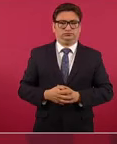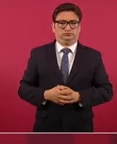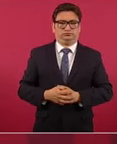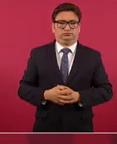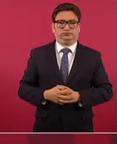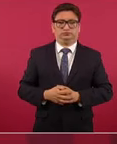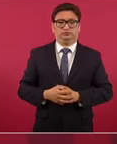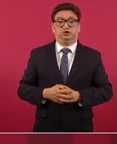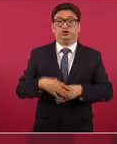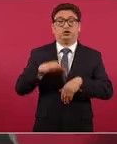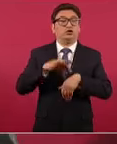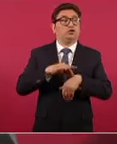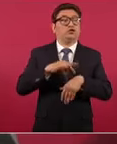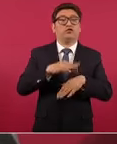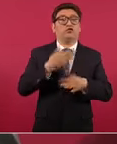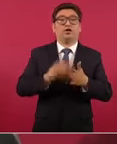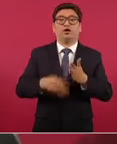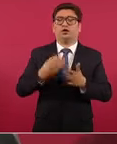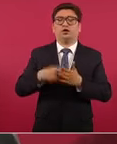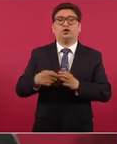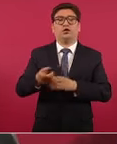que faltarán médicos